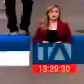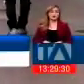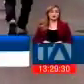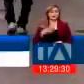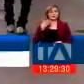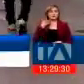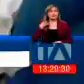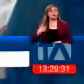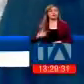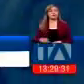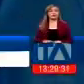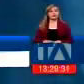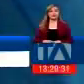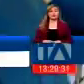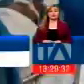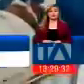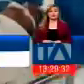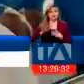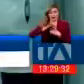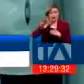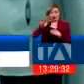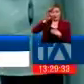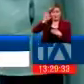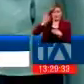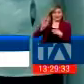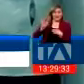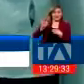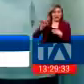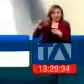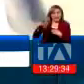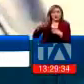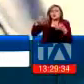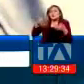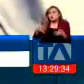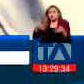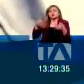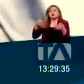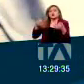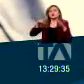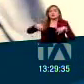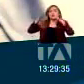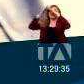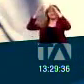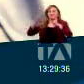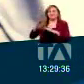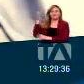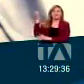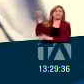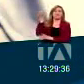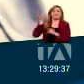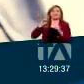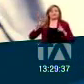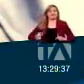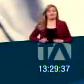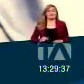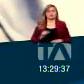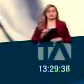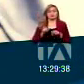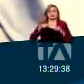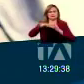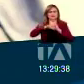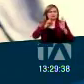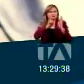llegó con la pandemia, pero fue en medio de ella que conocimos su real magnitud. Y es que en 6 meses de emergencia sanitaria, 95